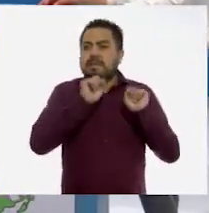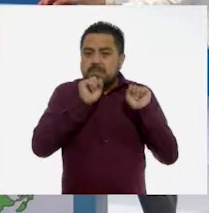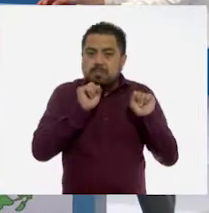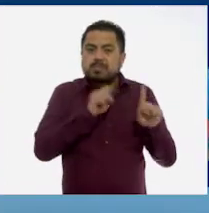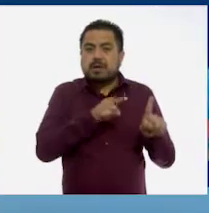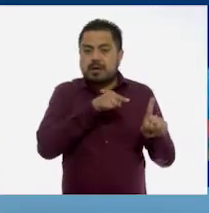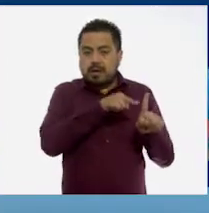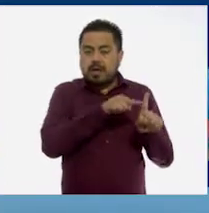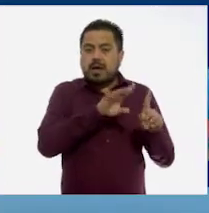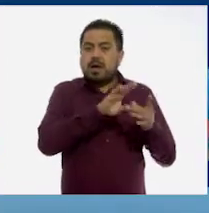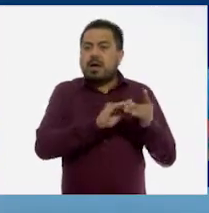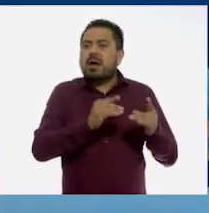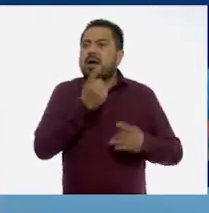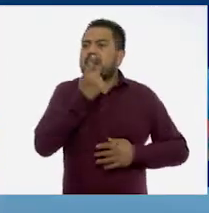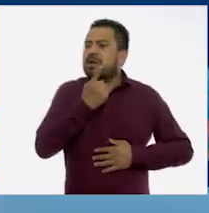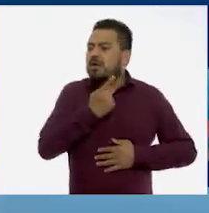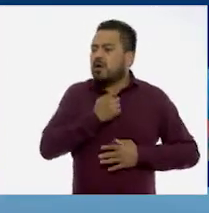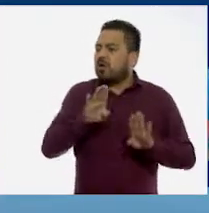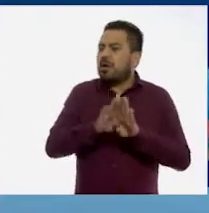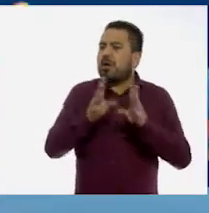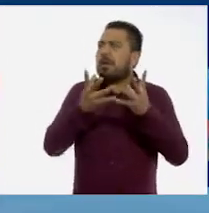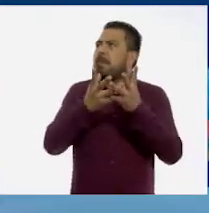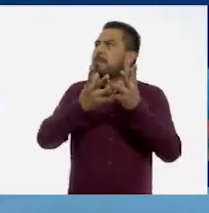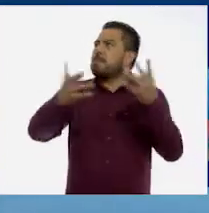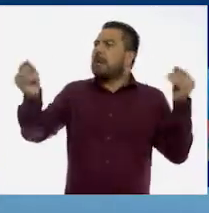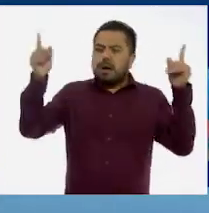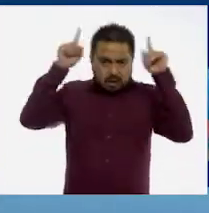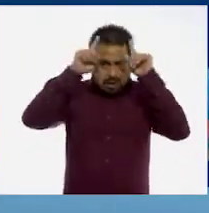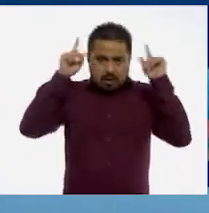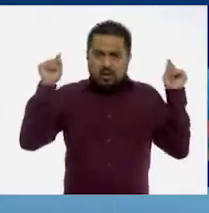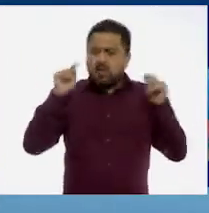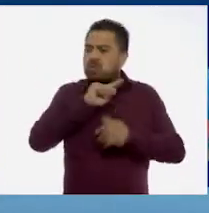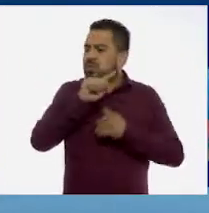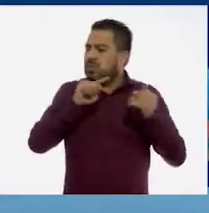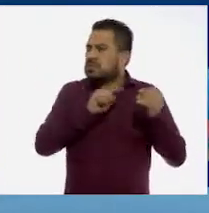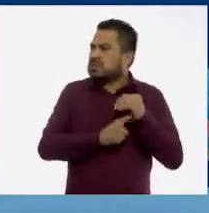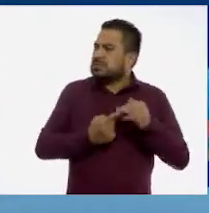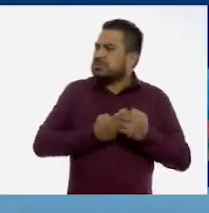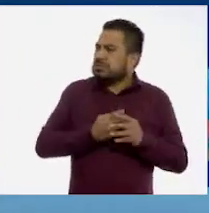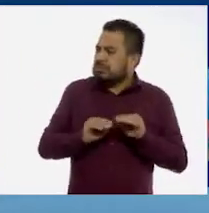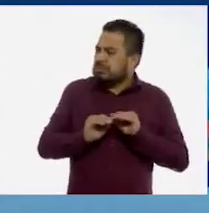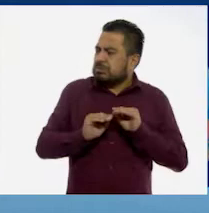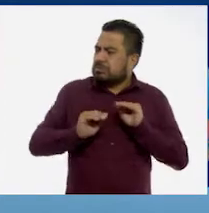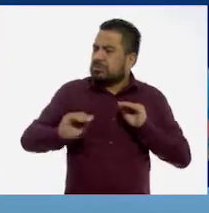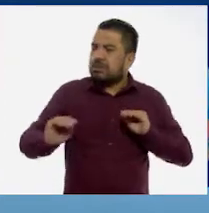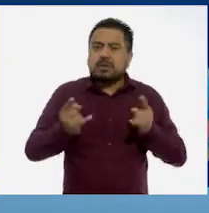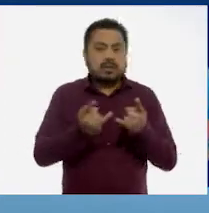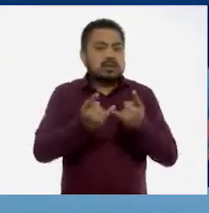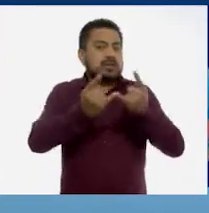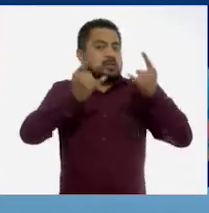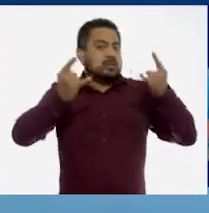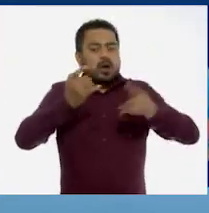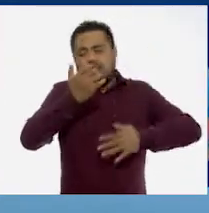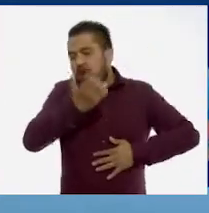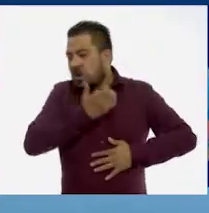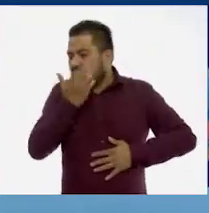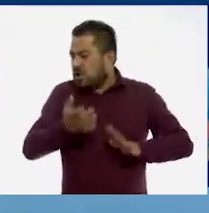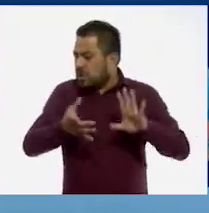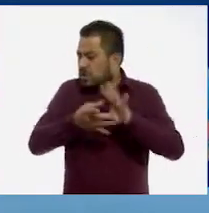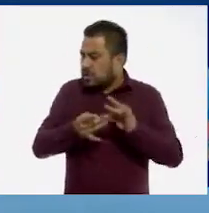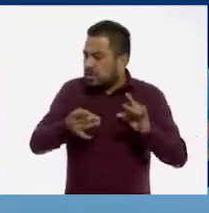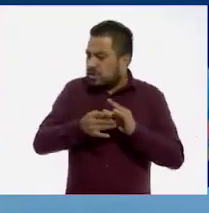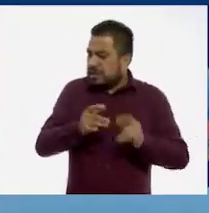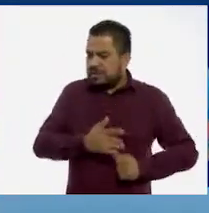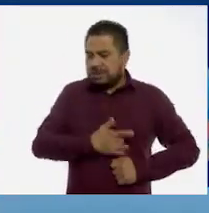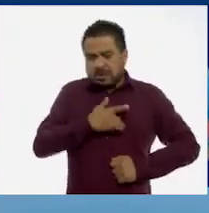dice cómo se perdió la enfermera en ese lugar tan solitario. Las historias obviamente se van a contar desde